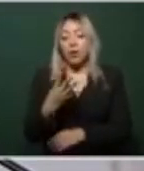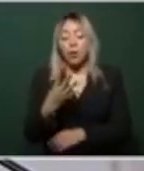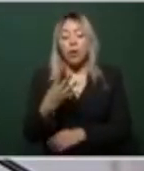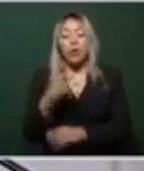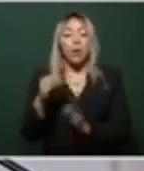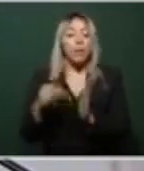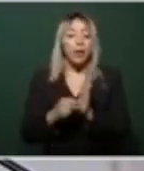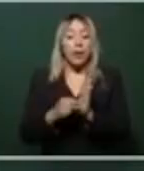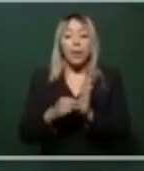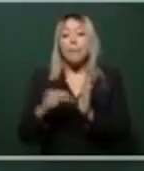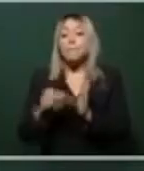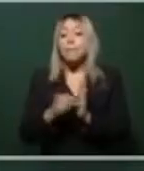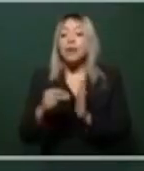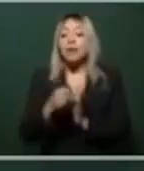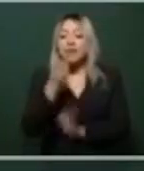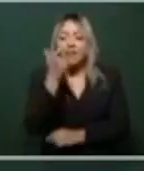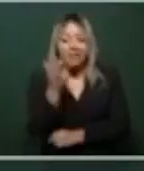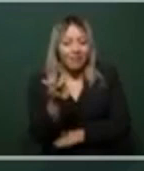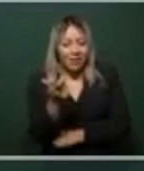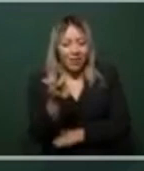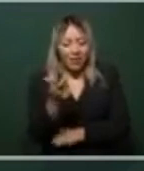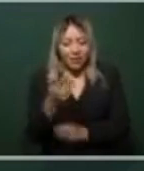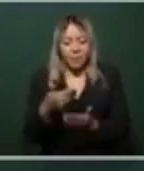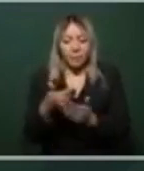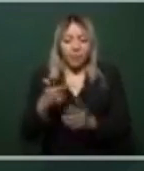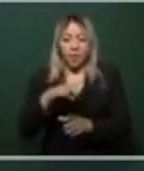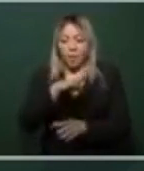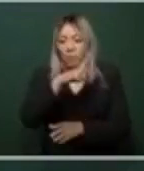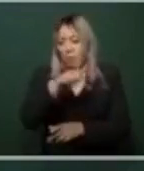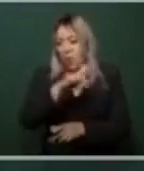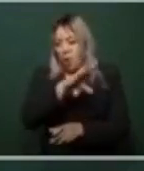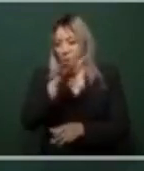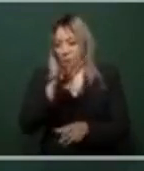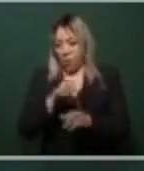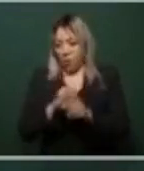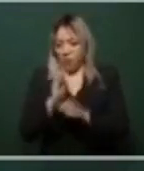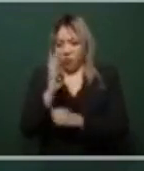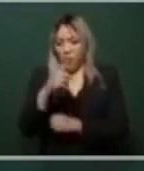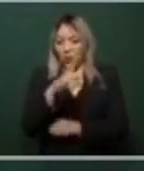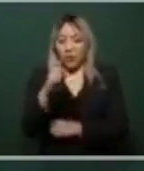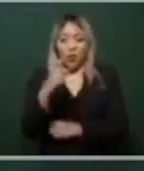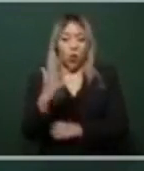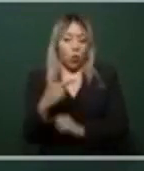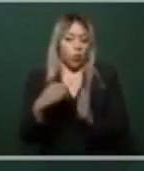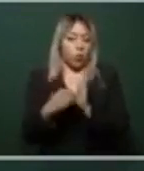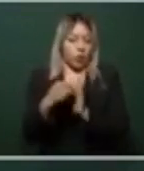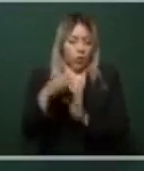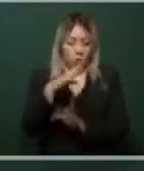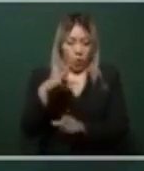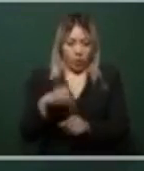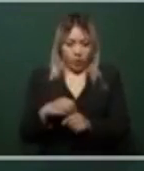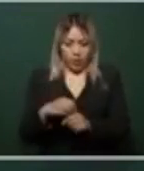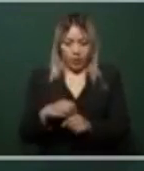44,000,000,000 de pesos, de 108 en total.